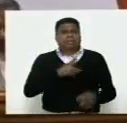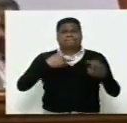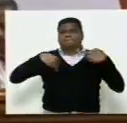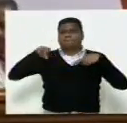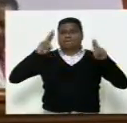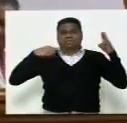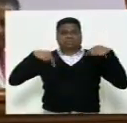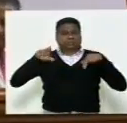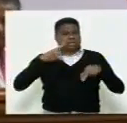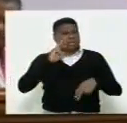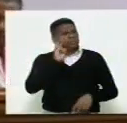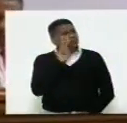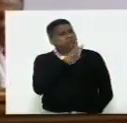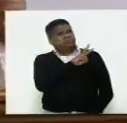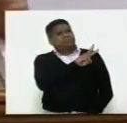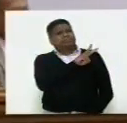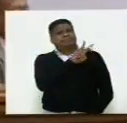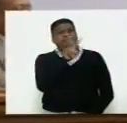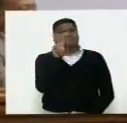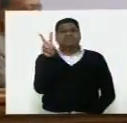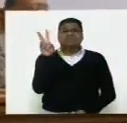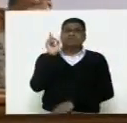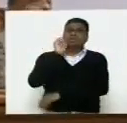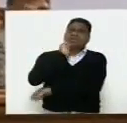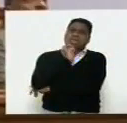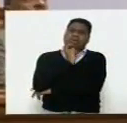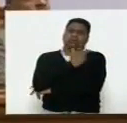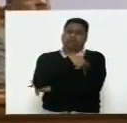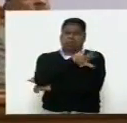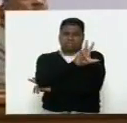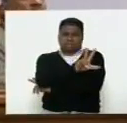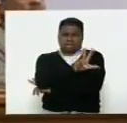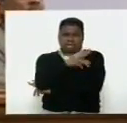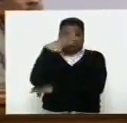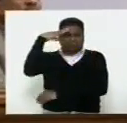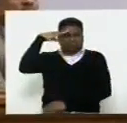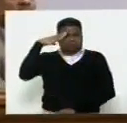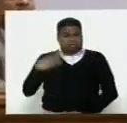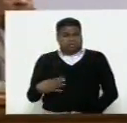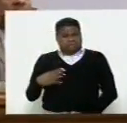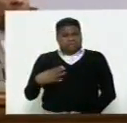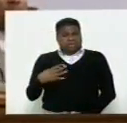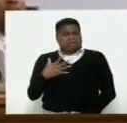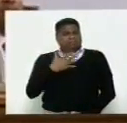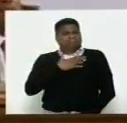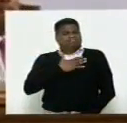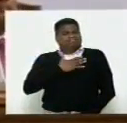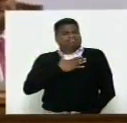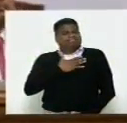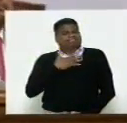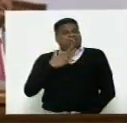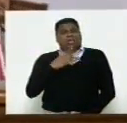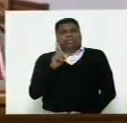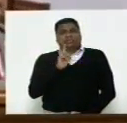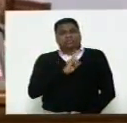Niquitao viendo tres héroes y no le